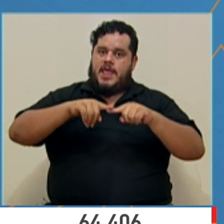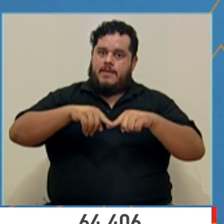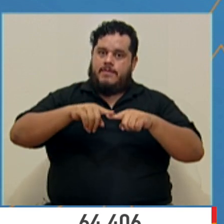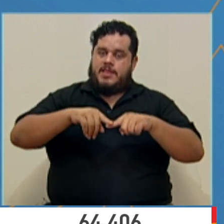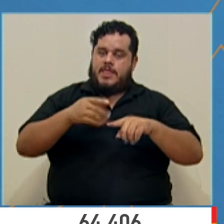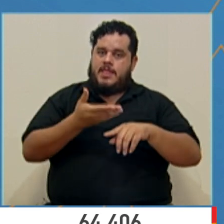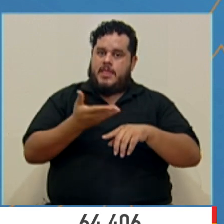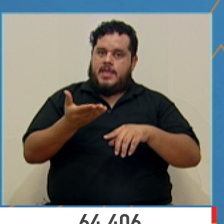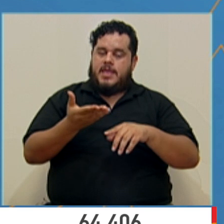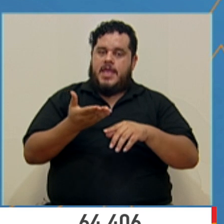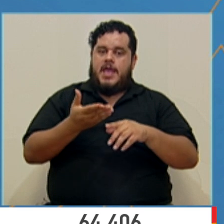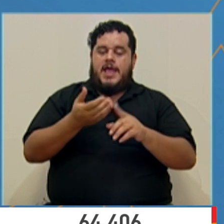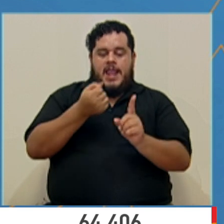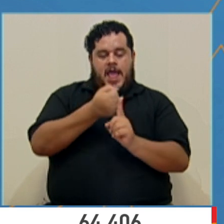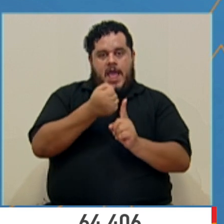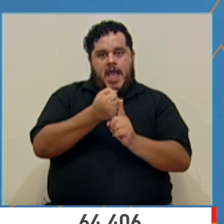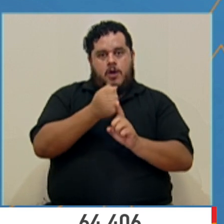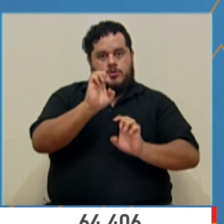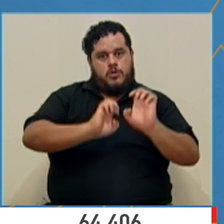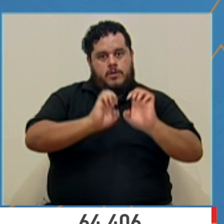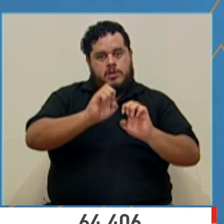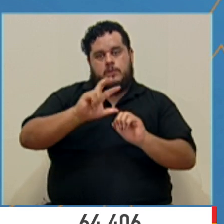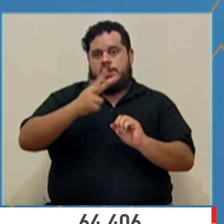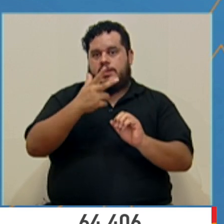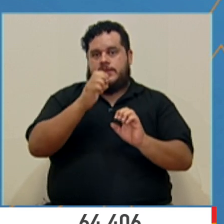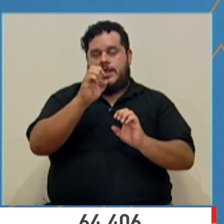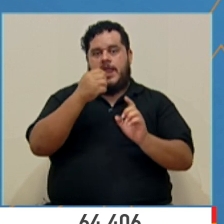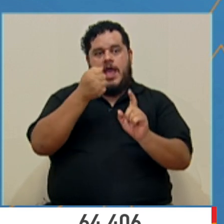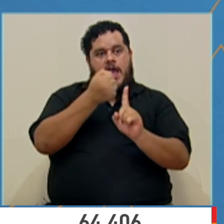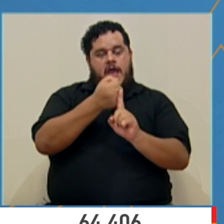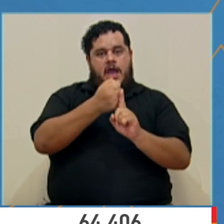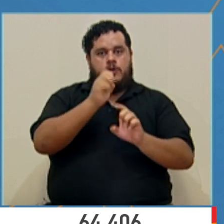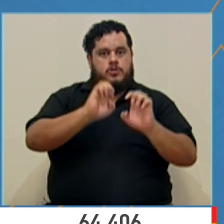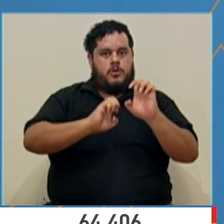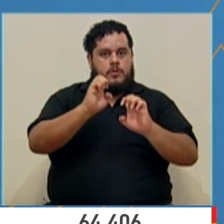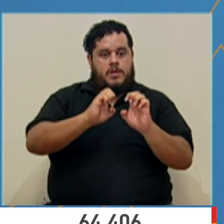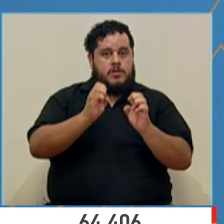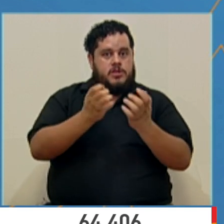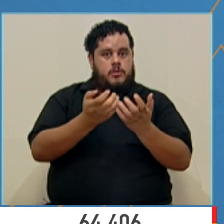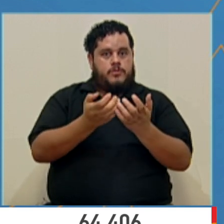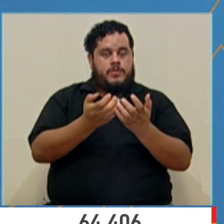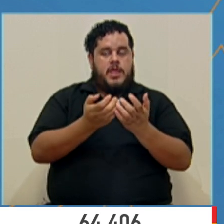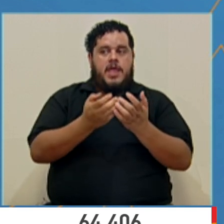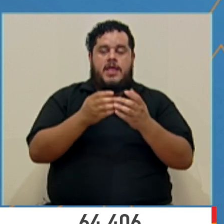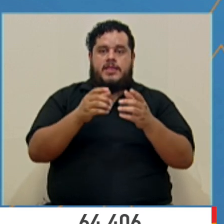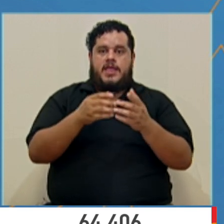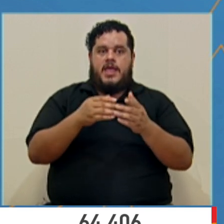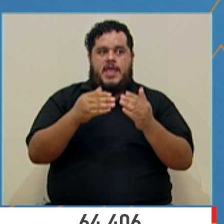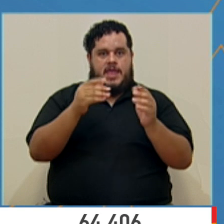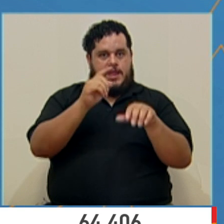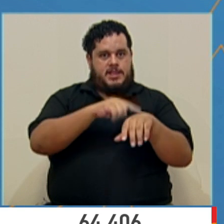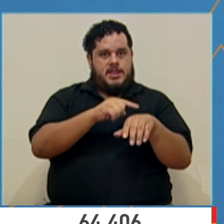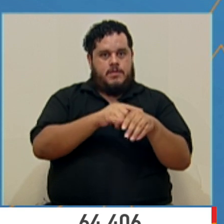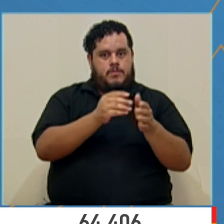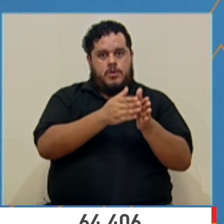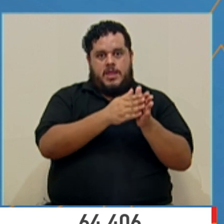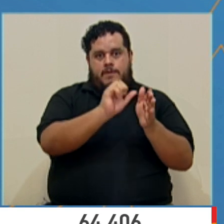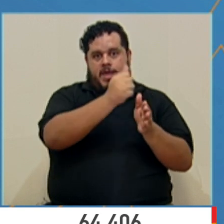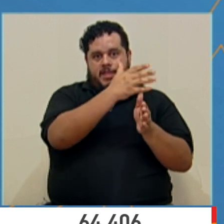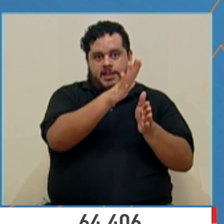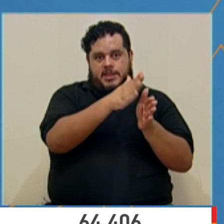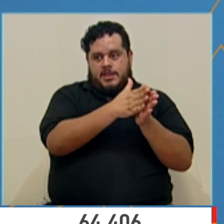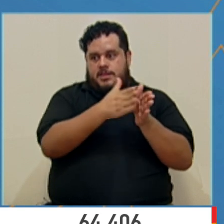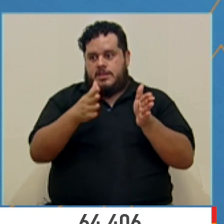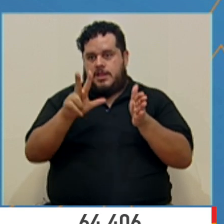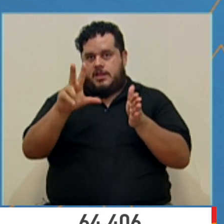la autoevaluación, la tercera autoevaluación que corresponde a el periodo que va entre el 15 y el